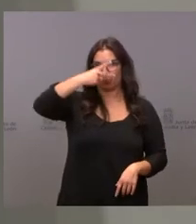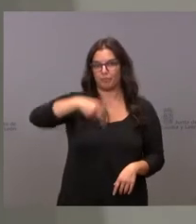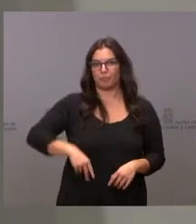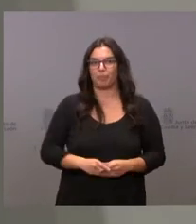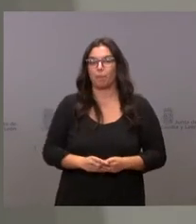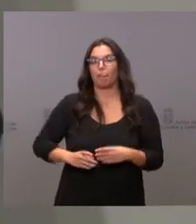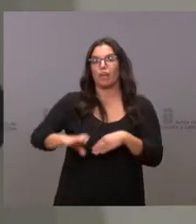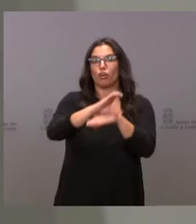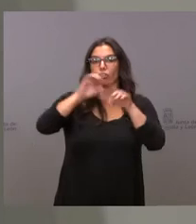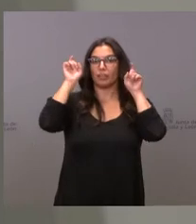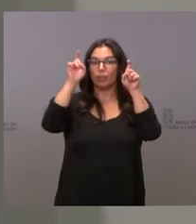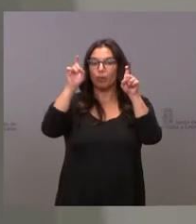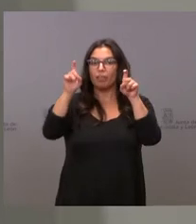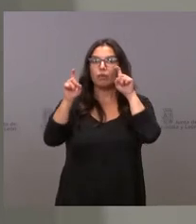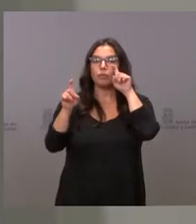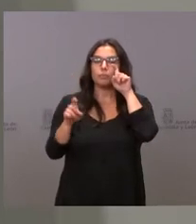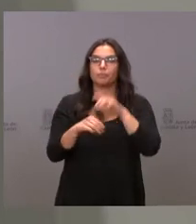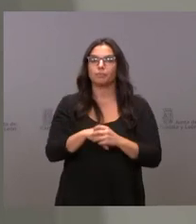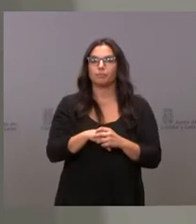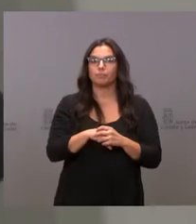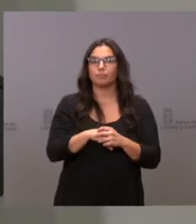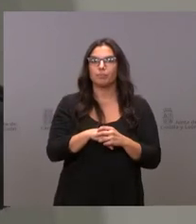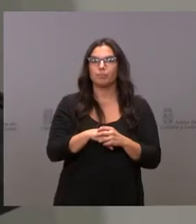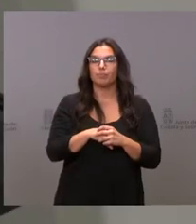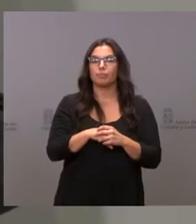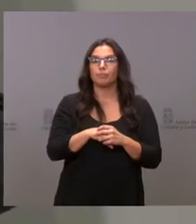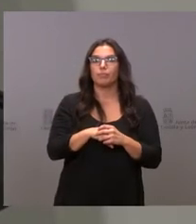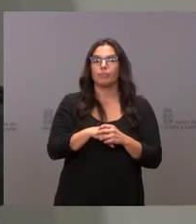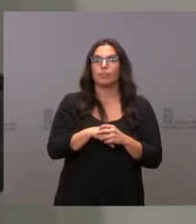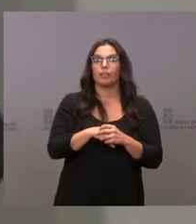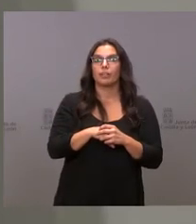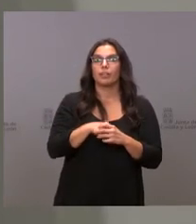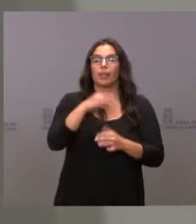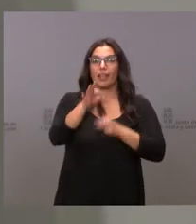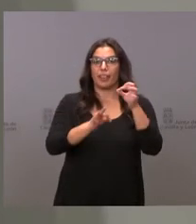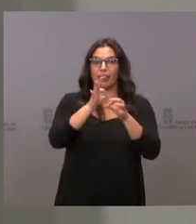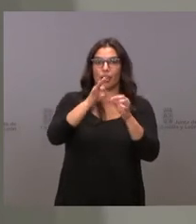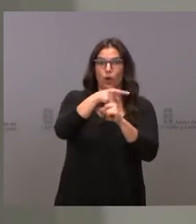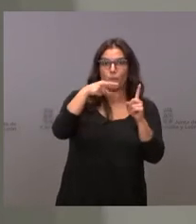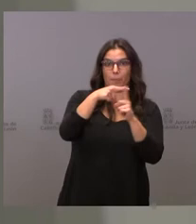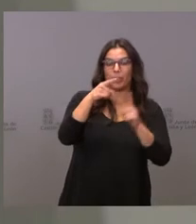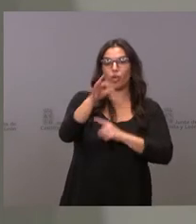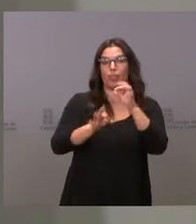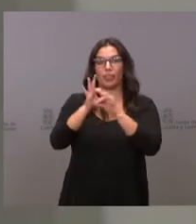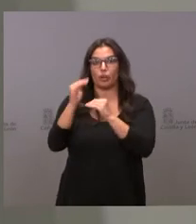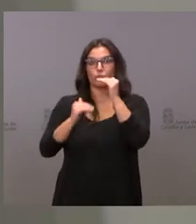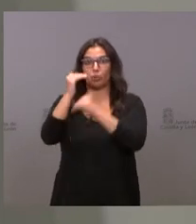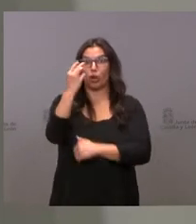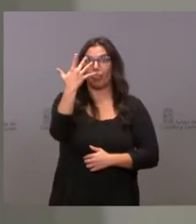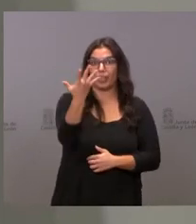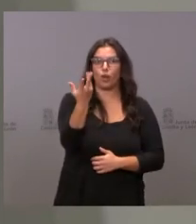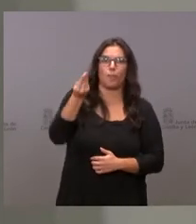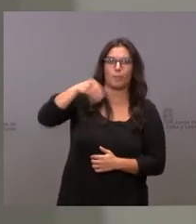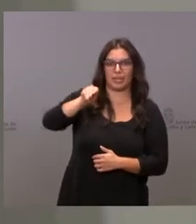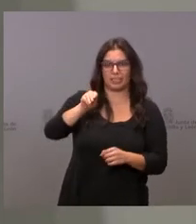La Consejería de Educación establece 5 nuevos currículos de grado medio y grado superior de formación profesional.